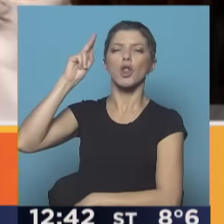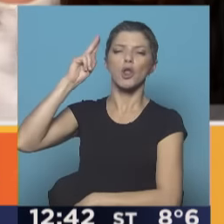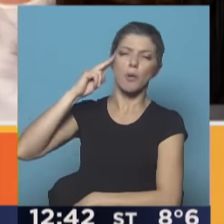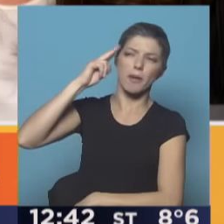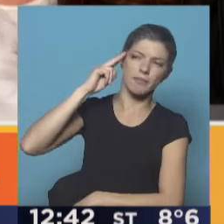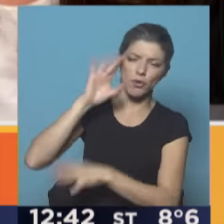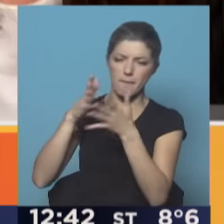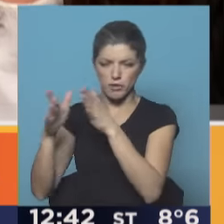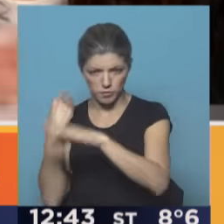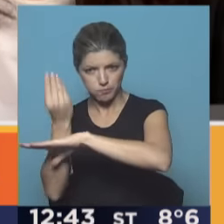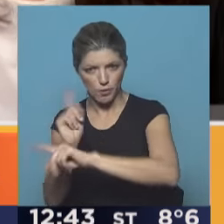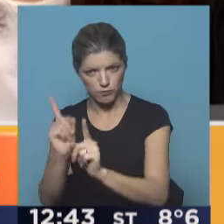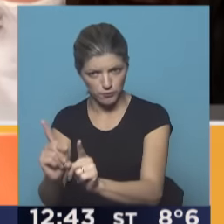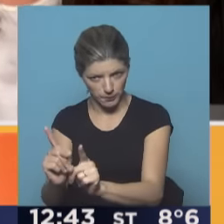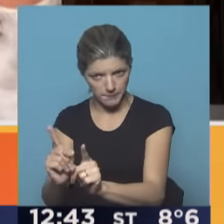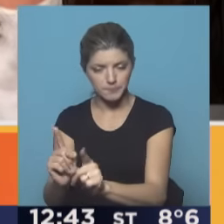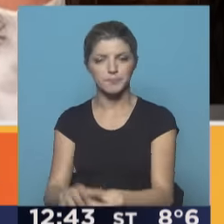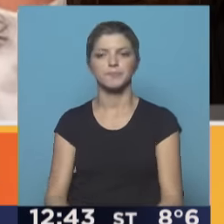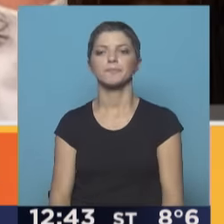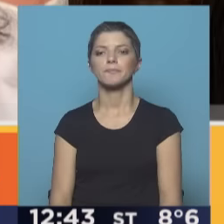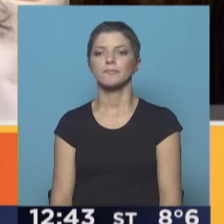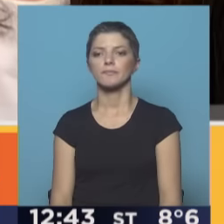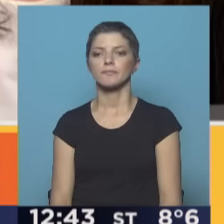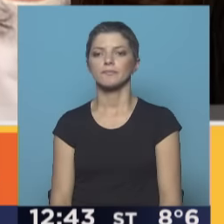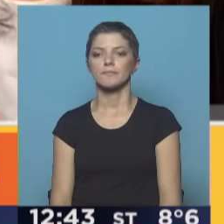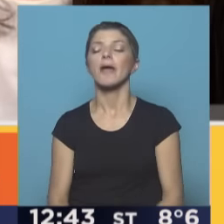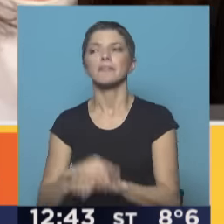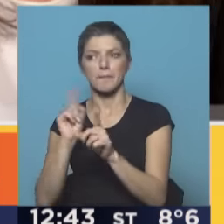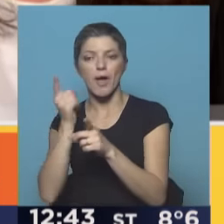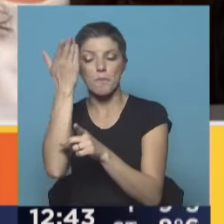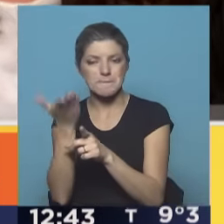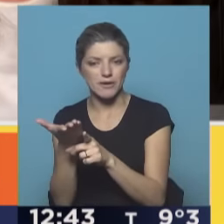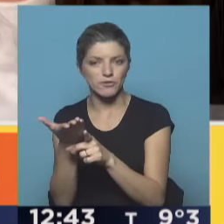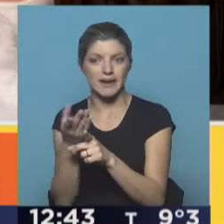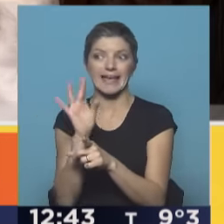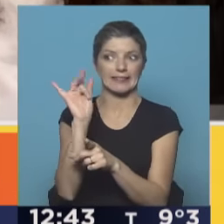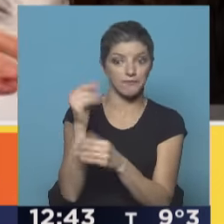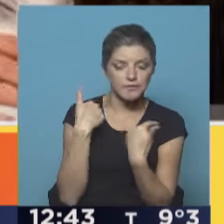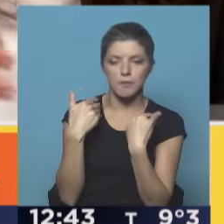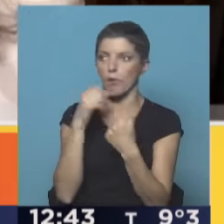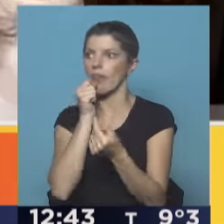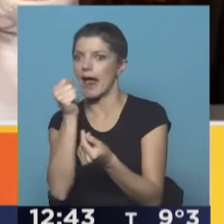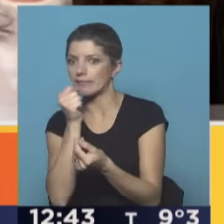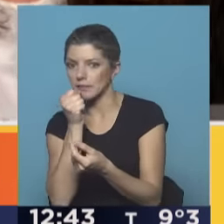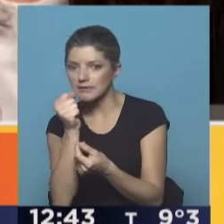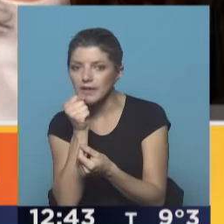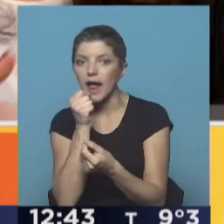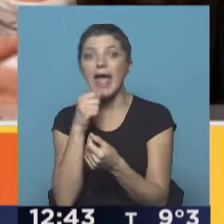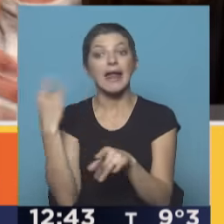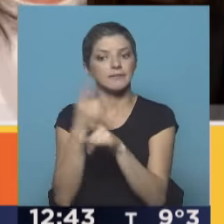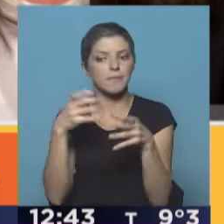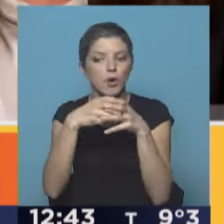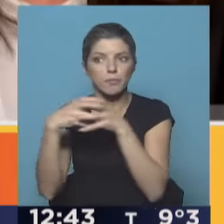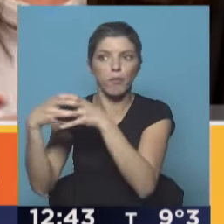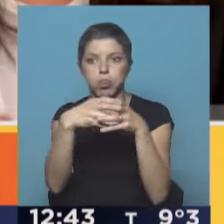Místico en su alrededor de su persona no es una un hombre fácil de entrevistar eh se mueve en grupo y además